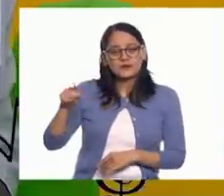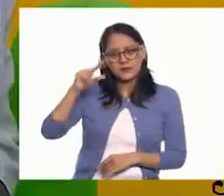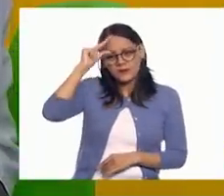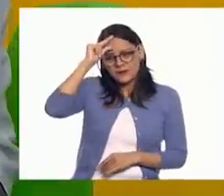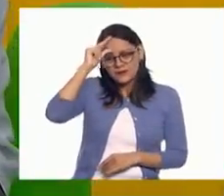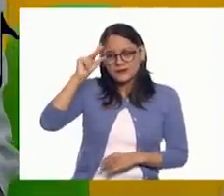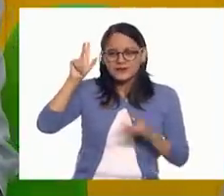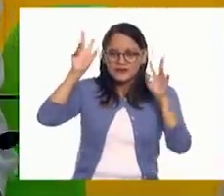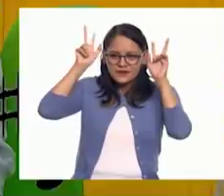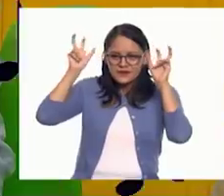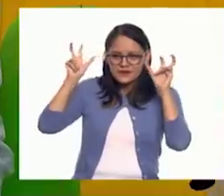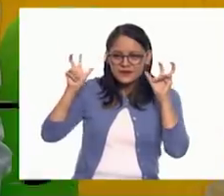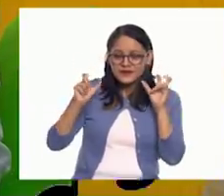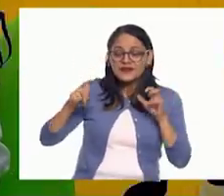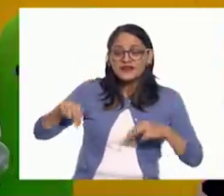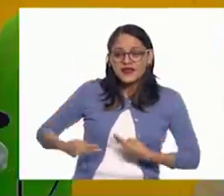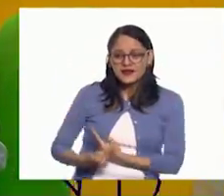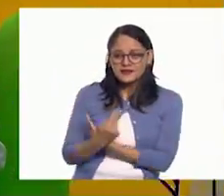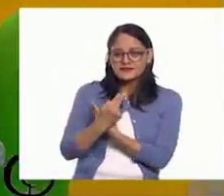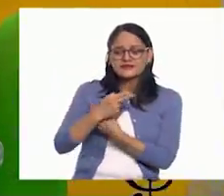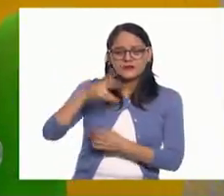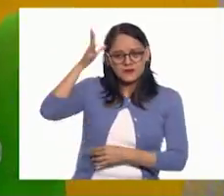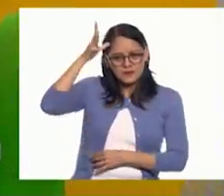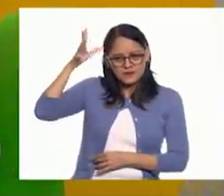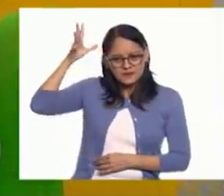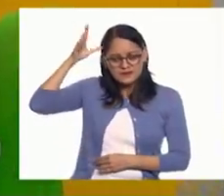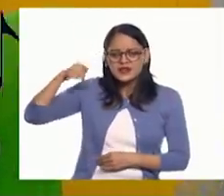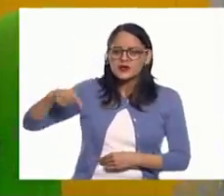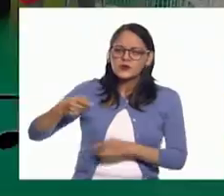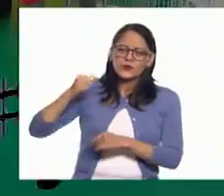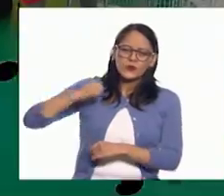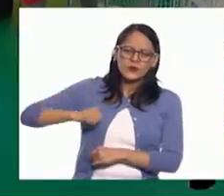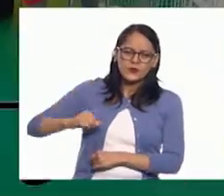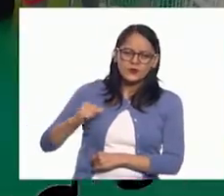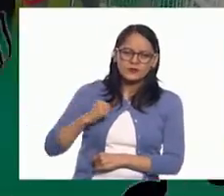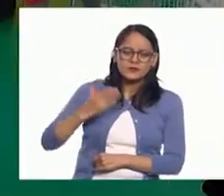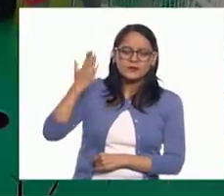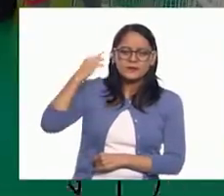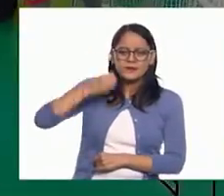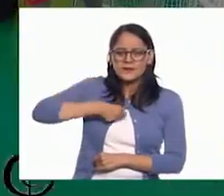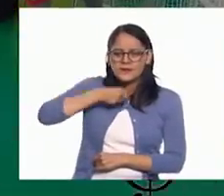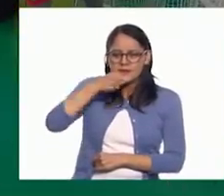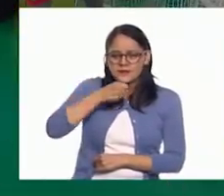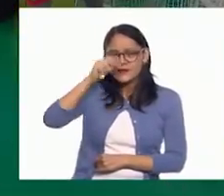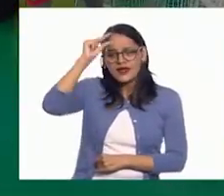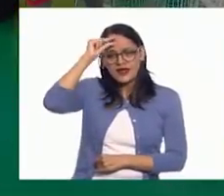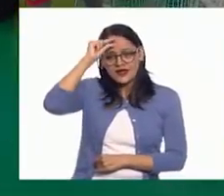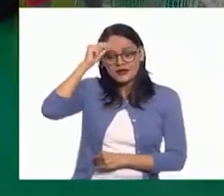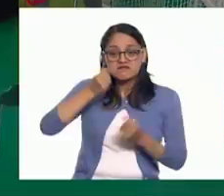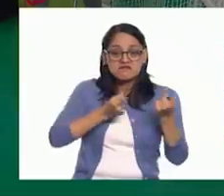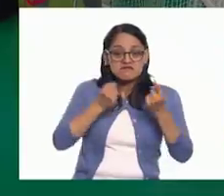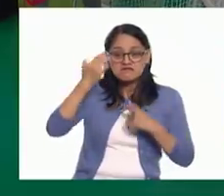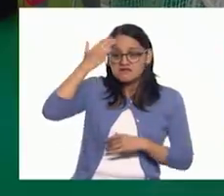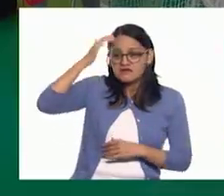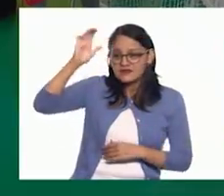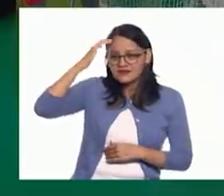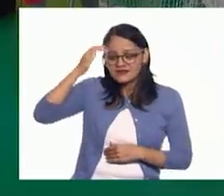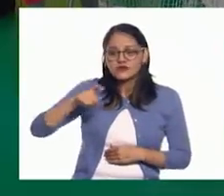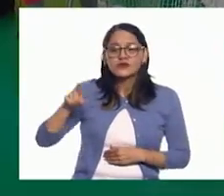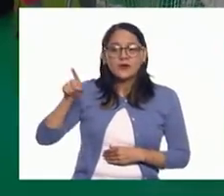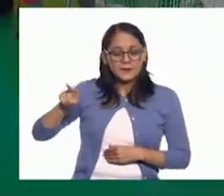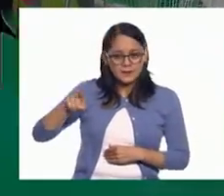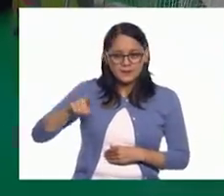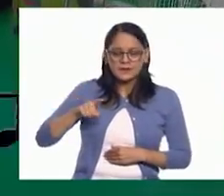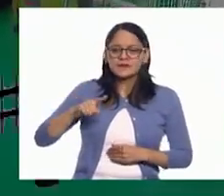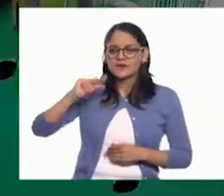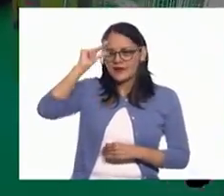de sangre azteca, tan viejo, tan sabio y tan desconocido. Ajolotito,